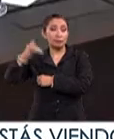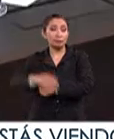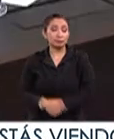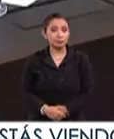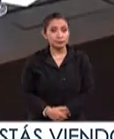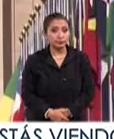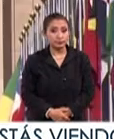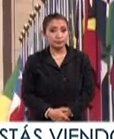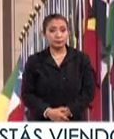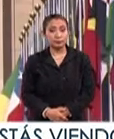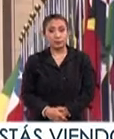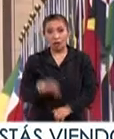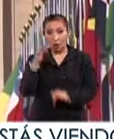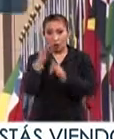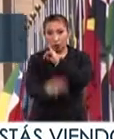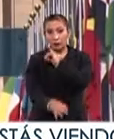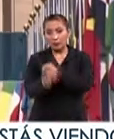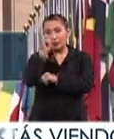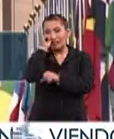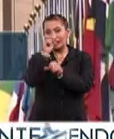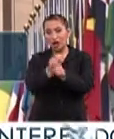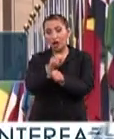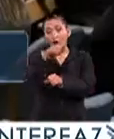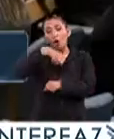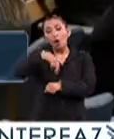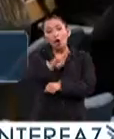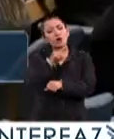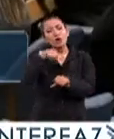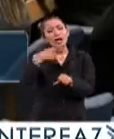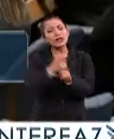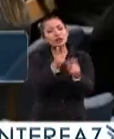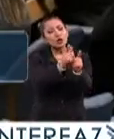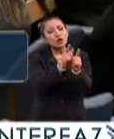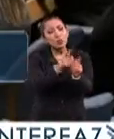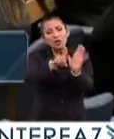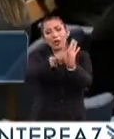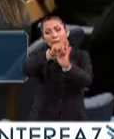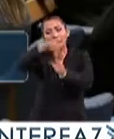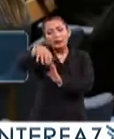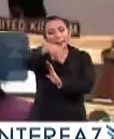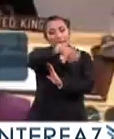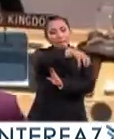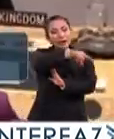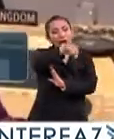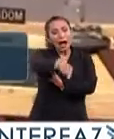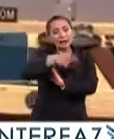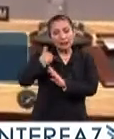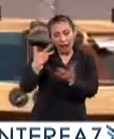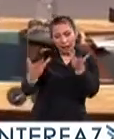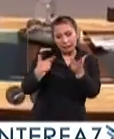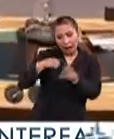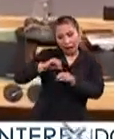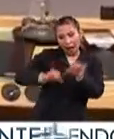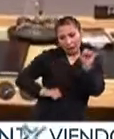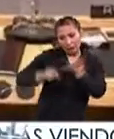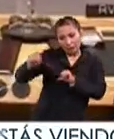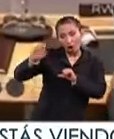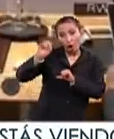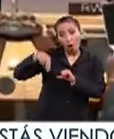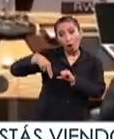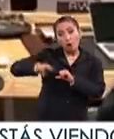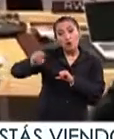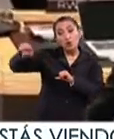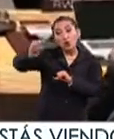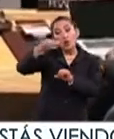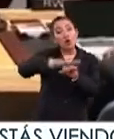Bolivia. Por último, la Secretaría de la ONU es un conjunto de departamentos que se encargan de ejecutar las acciones de las Naciones